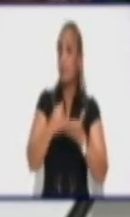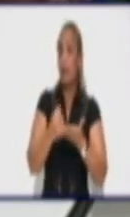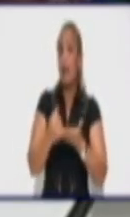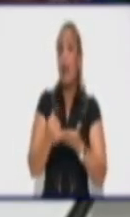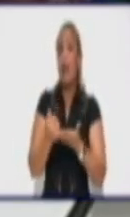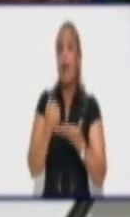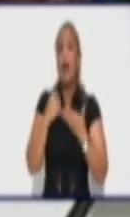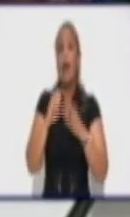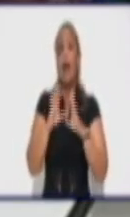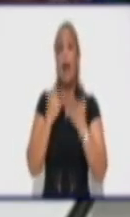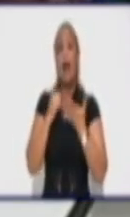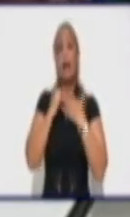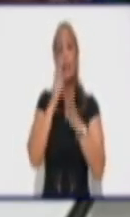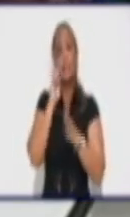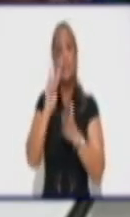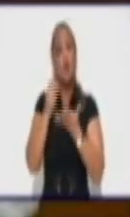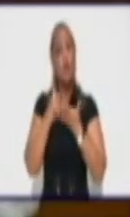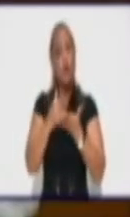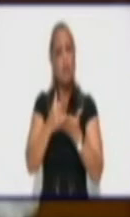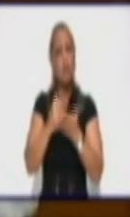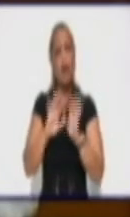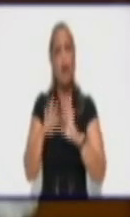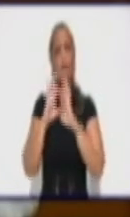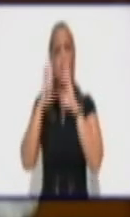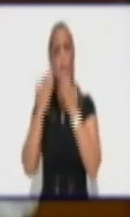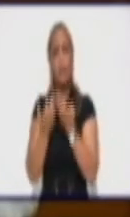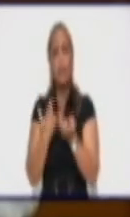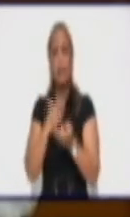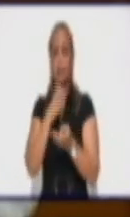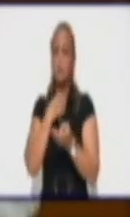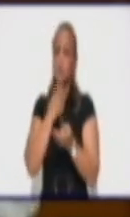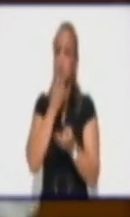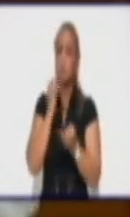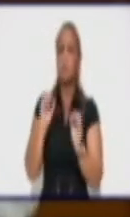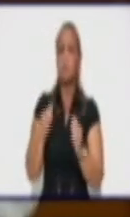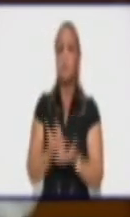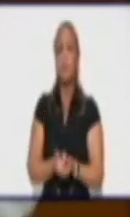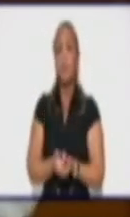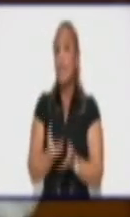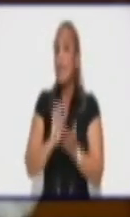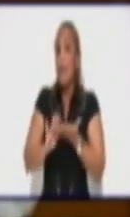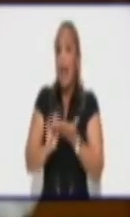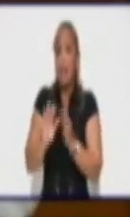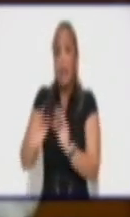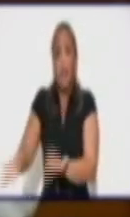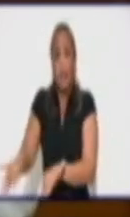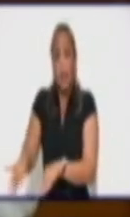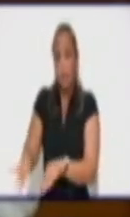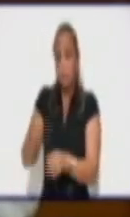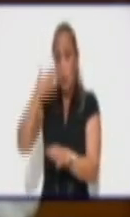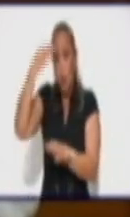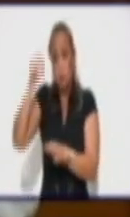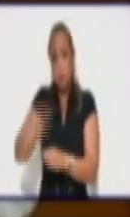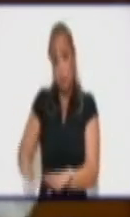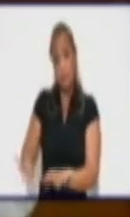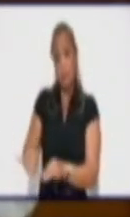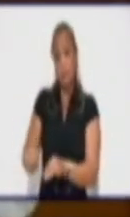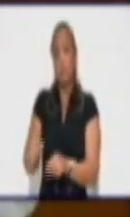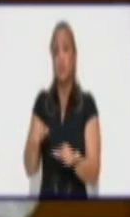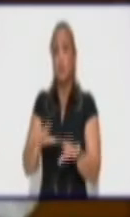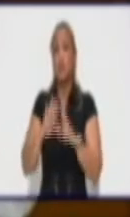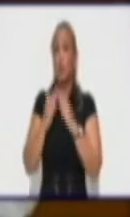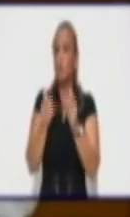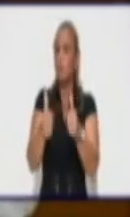vulnerables haciendo valer ese concepto original de ejercicios que nadie queda desamparado y es así donde hay